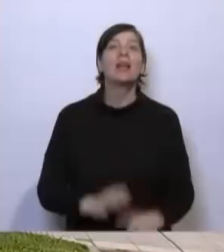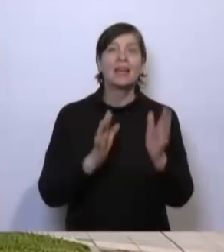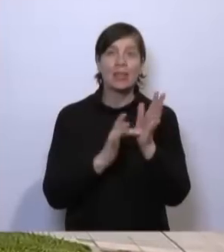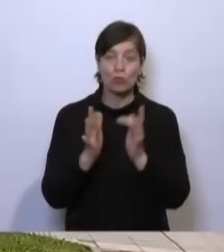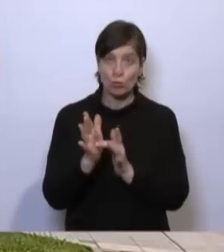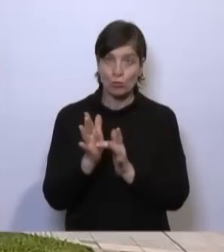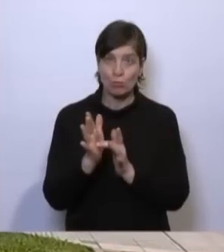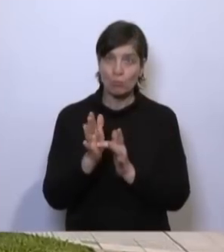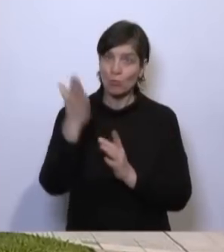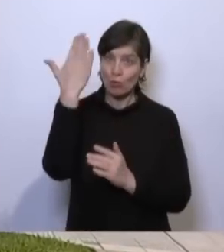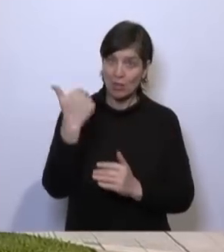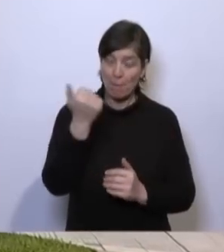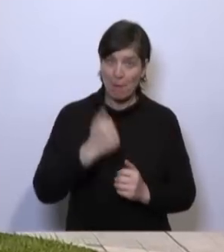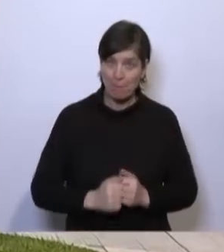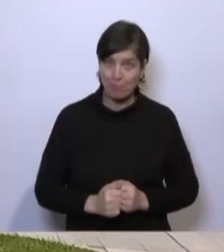Jesús nos ama.